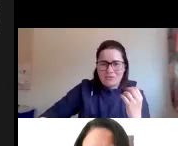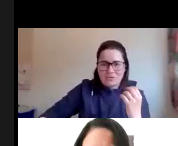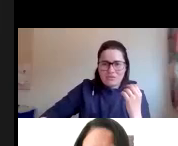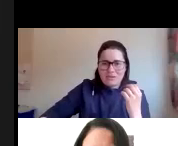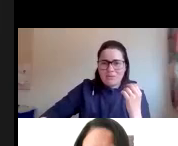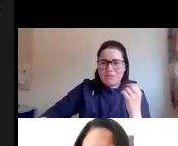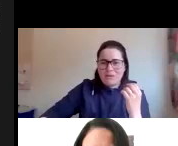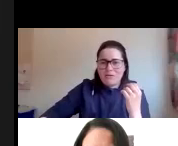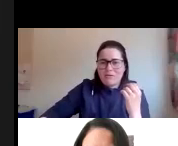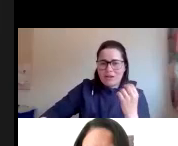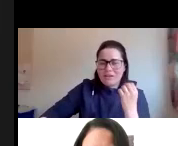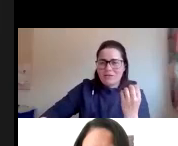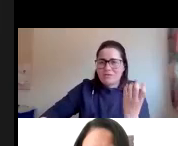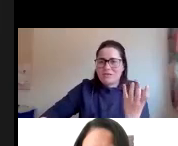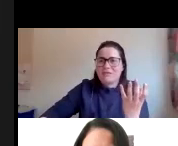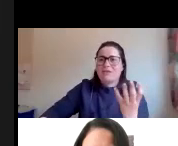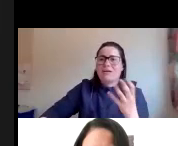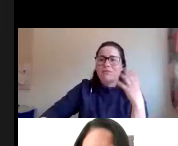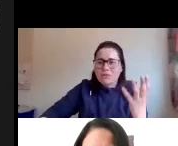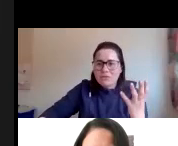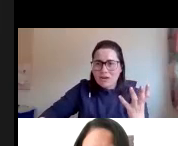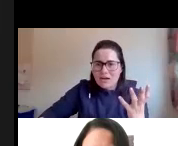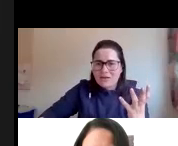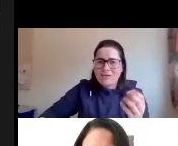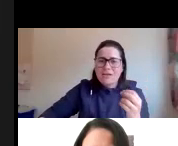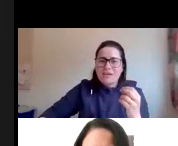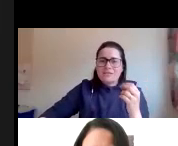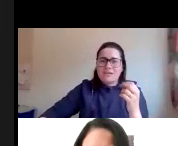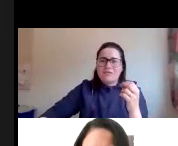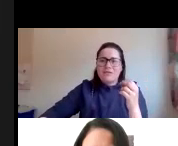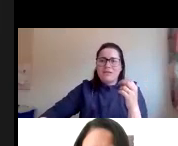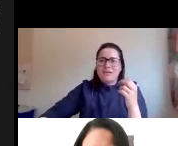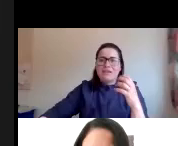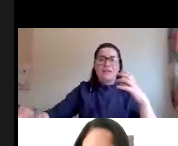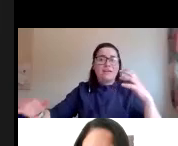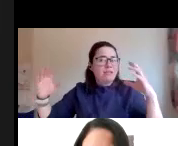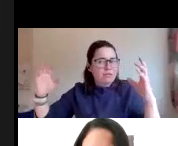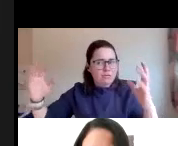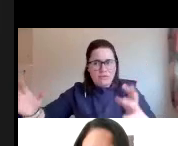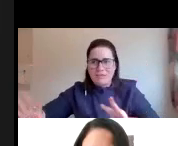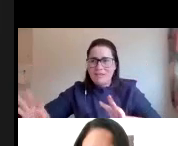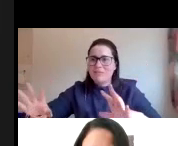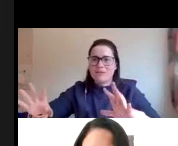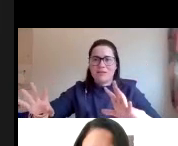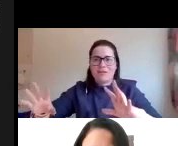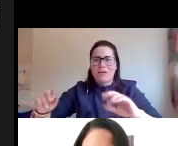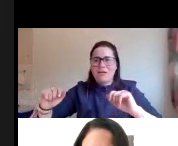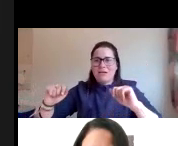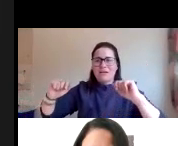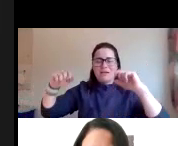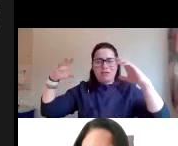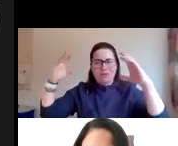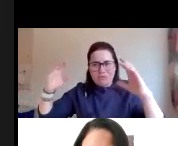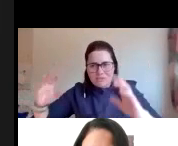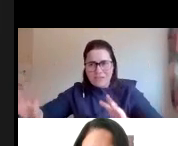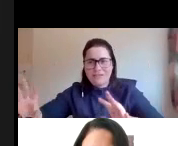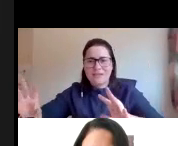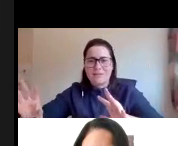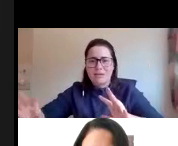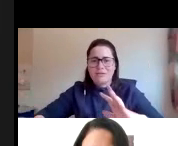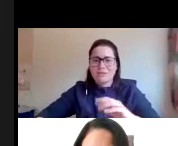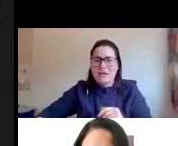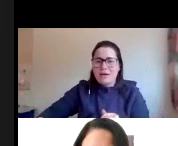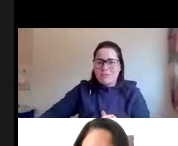significa, si nosotros estamos viendo falta de oxígeno en el fondo del lago, significa que ya entró suficiente materia orgánica, ya entró